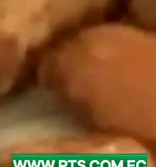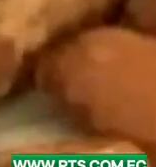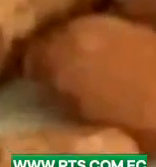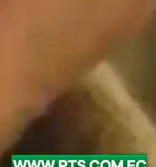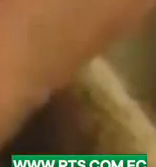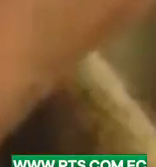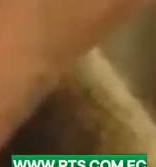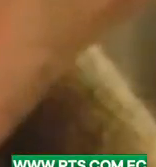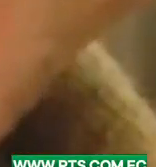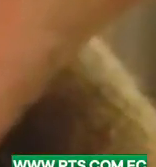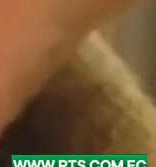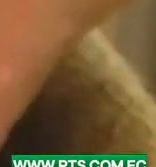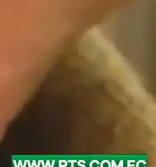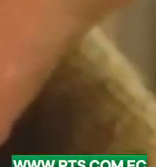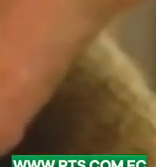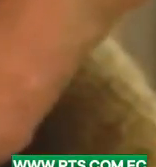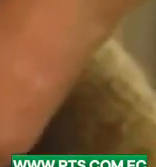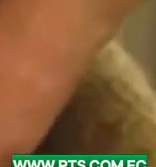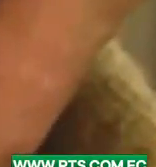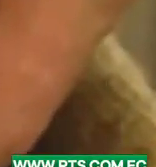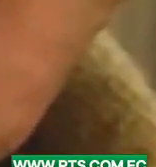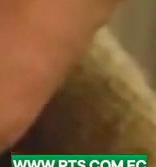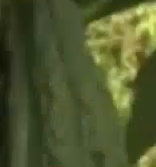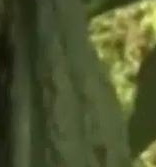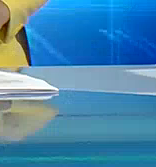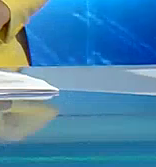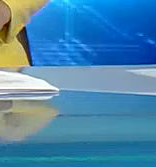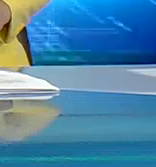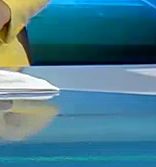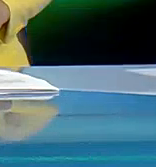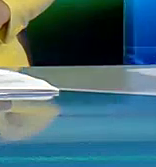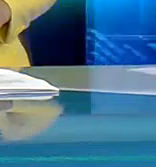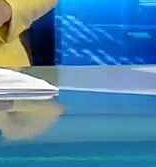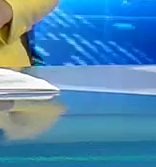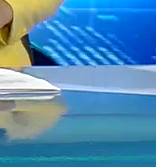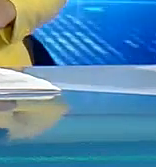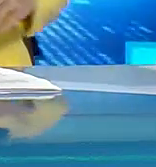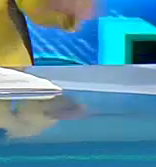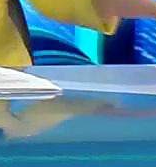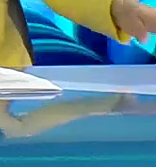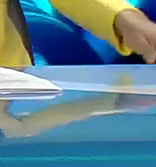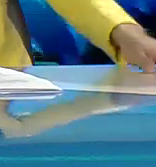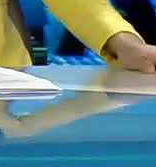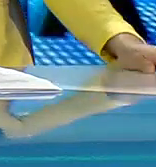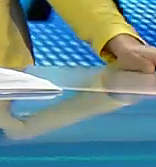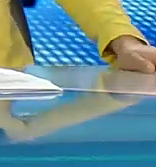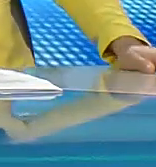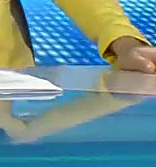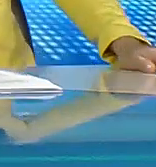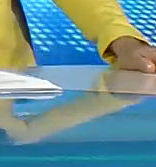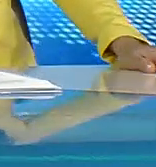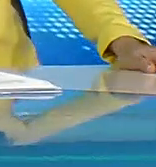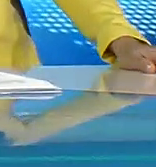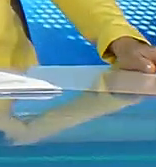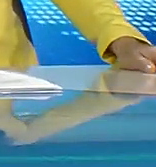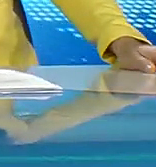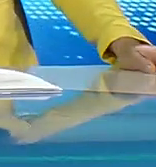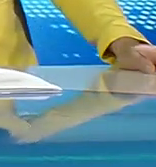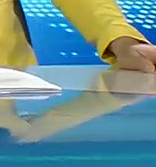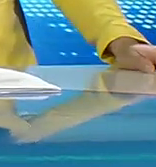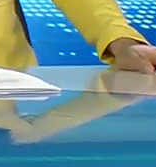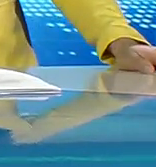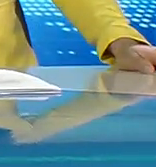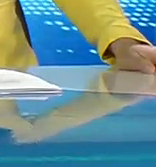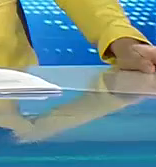Chinchipe, informó Marcela Constante. Qué interesante. Amigos televidentes, mañana en nuestro espacio